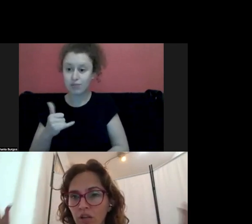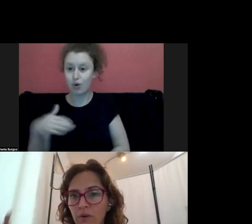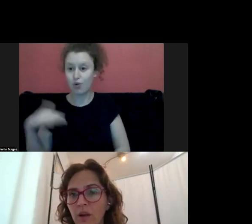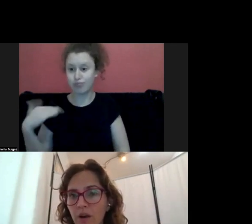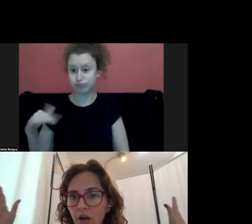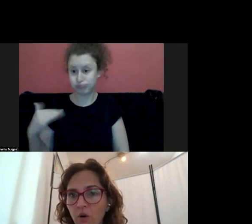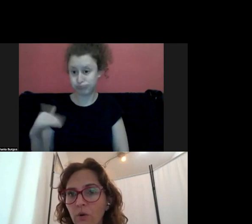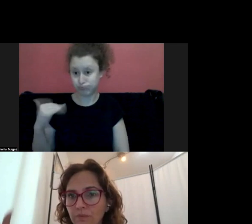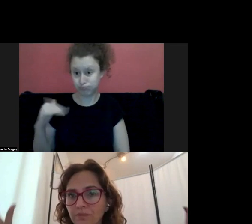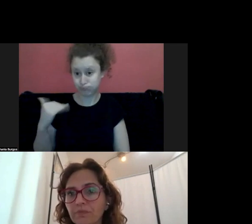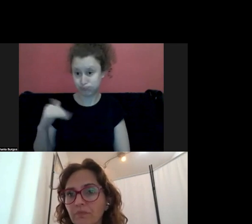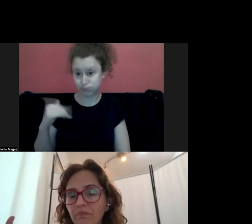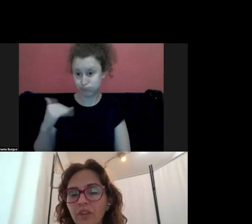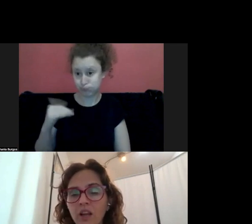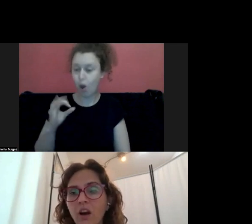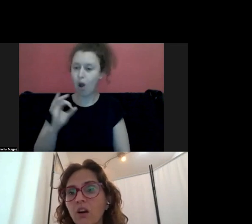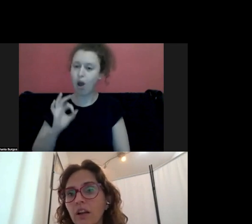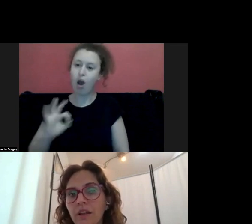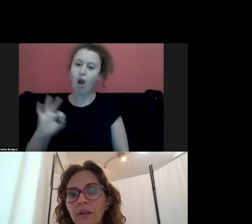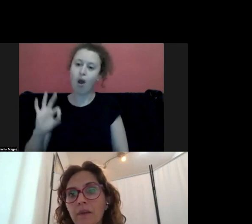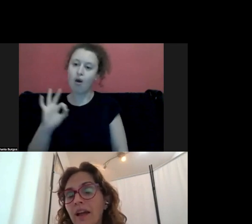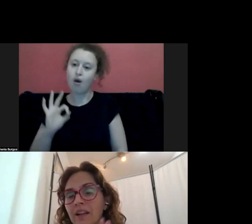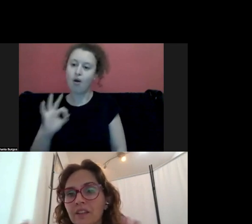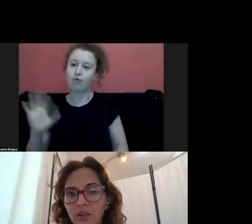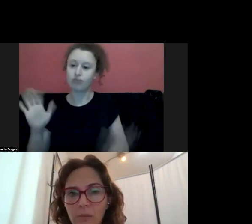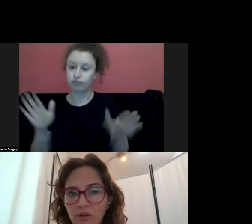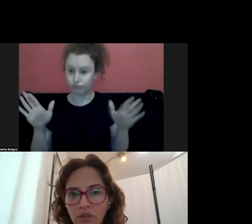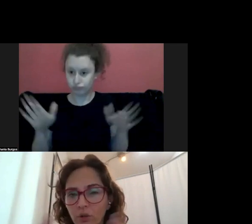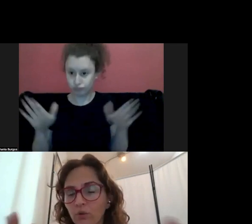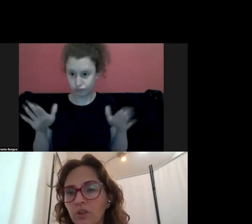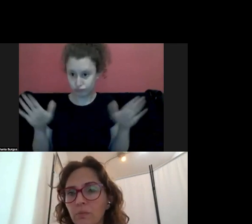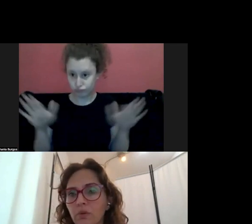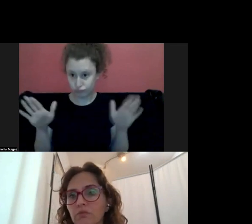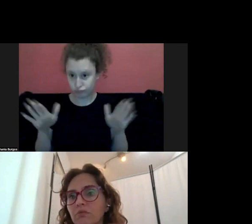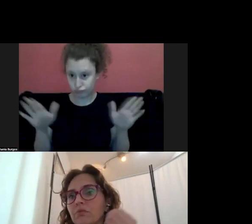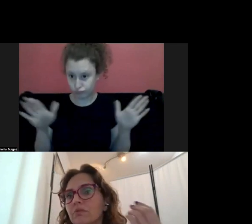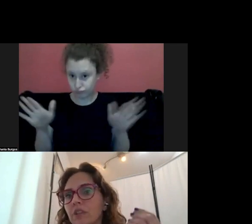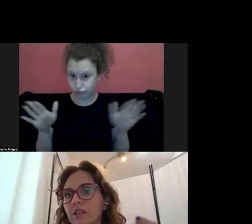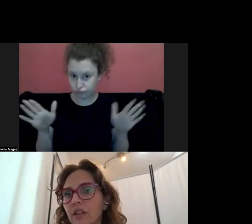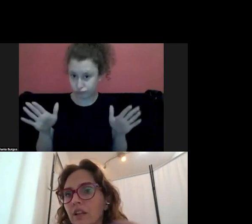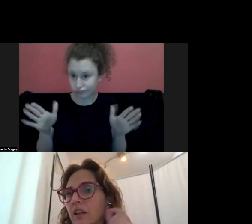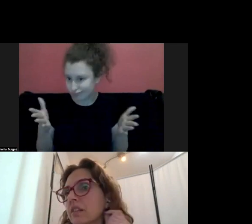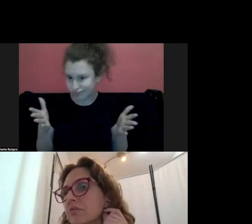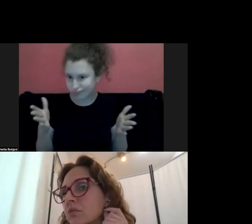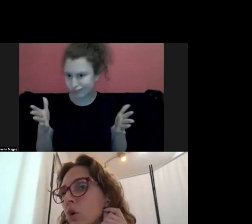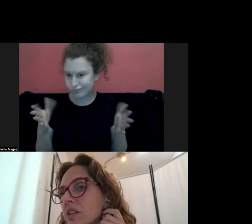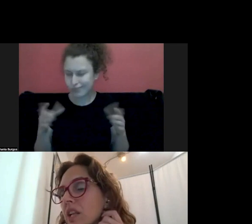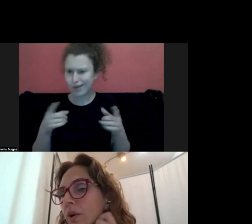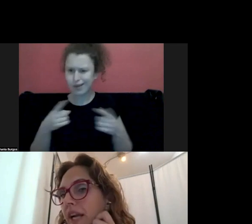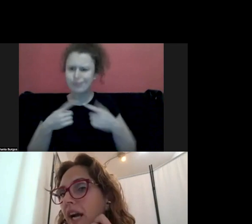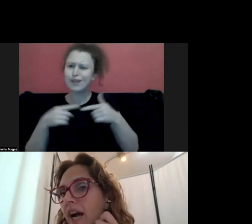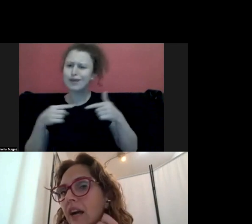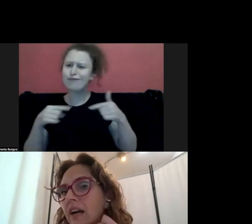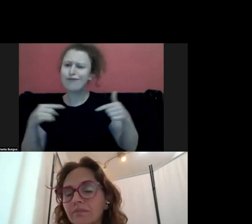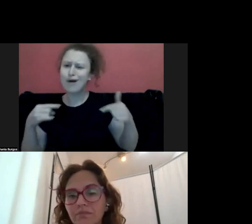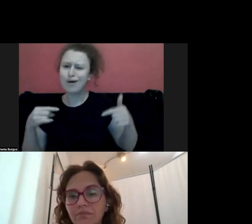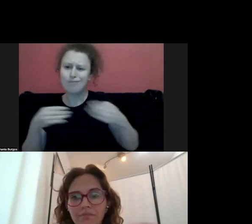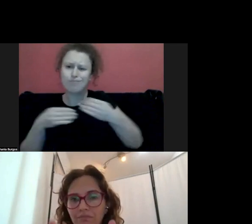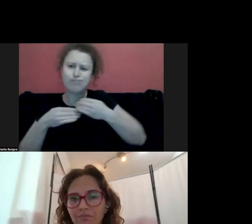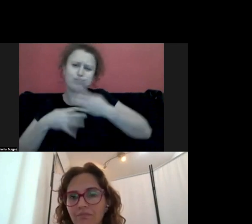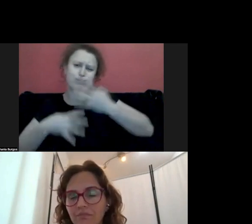brazos, arriba y abajo. Las estereotipas son de todo tipo, desde tocarse la